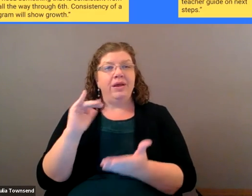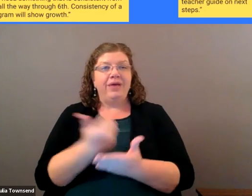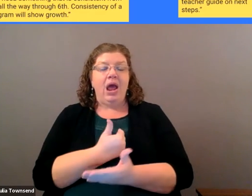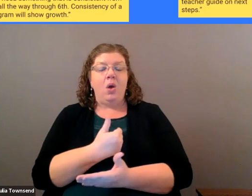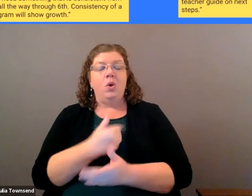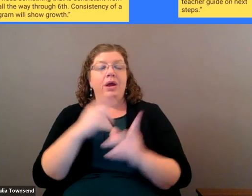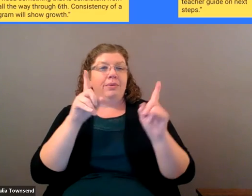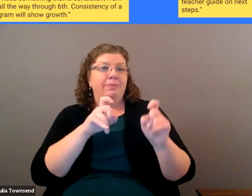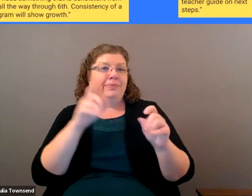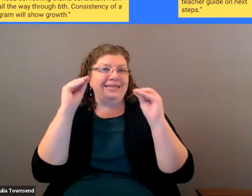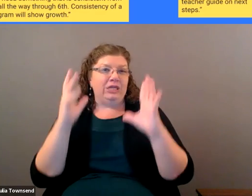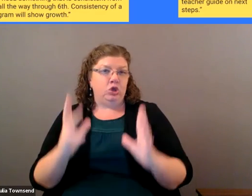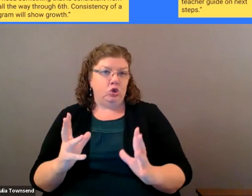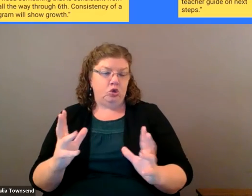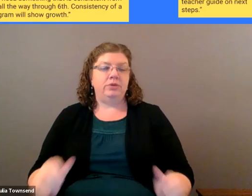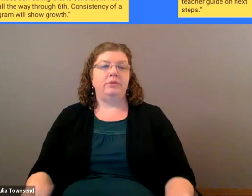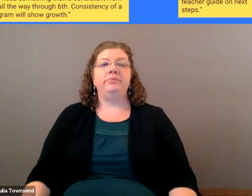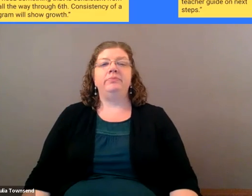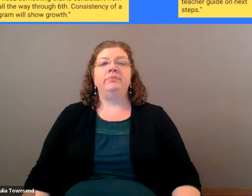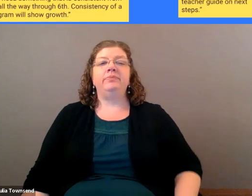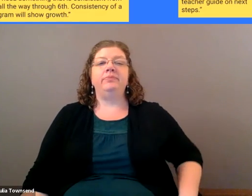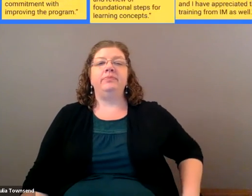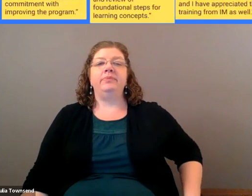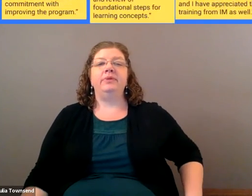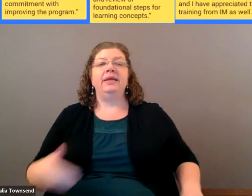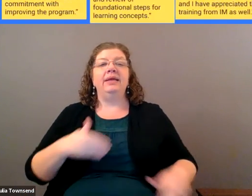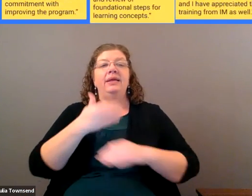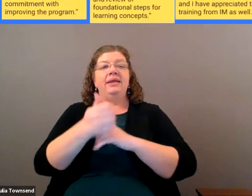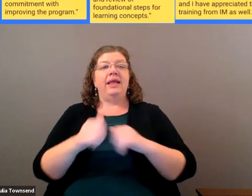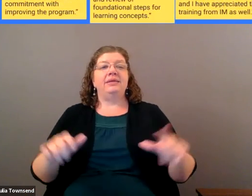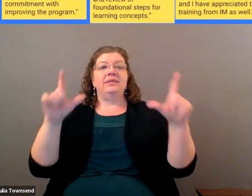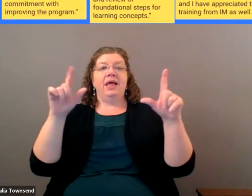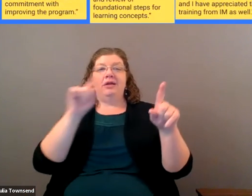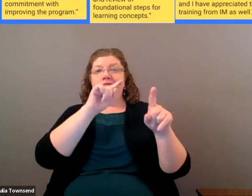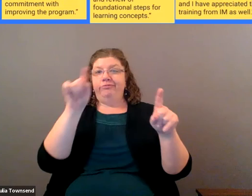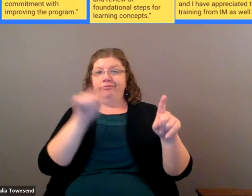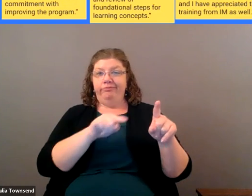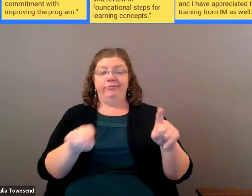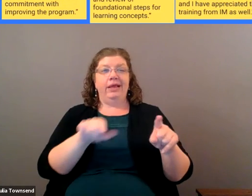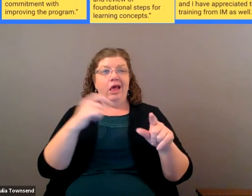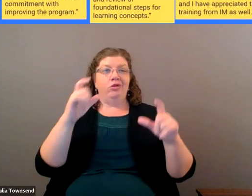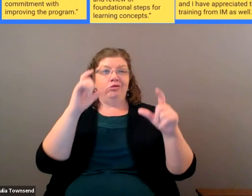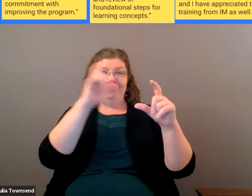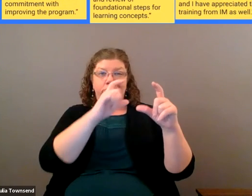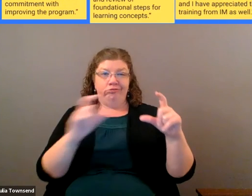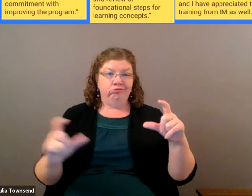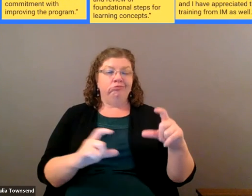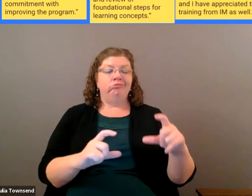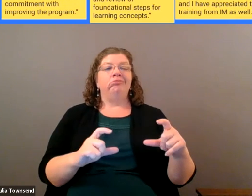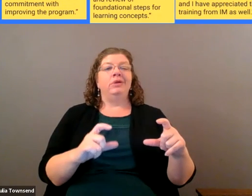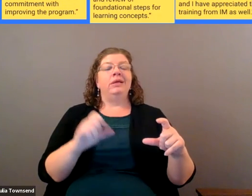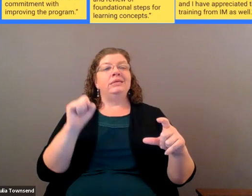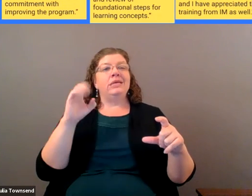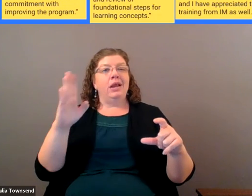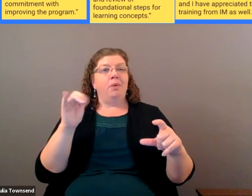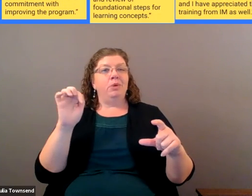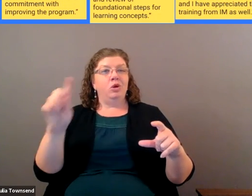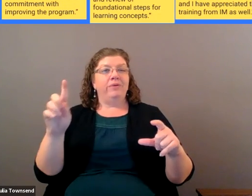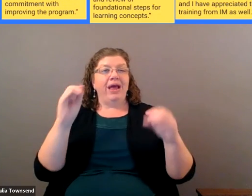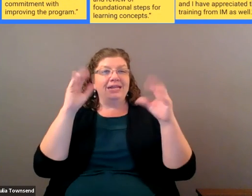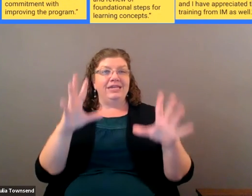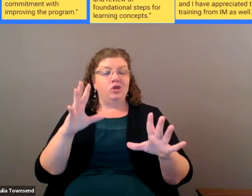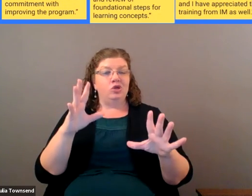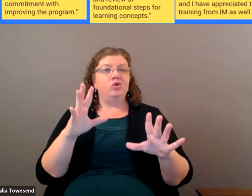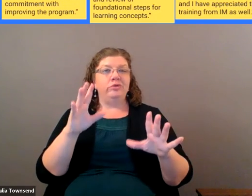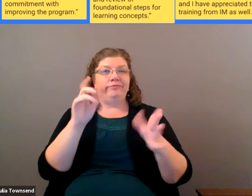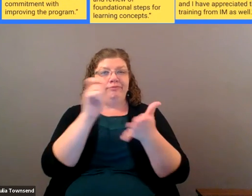para motivar la aprobación de este programa. Ahora tenemos más comentarios de los maestros del Distrito de